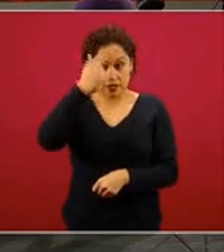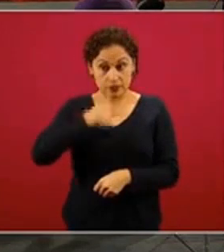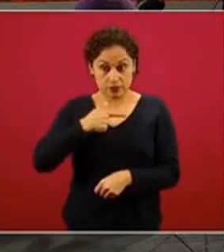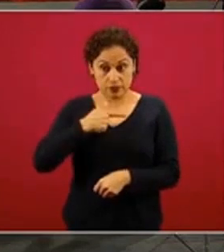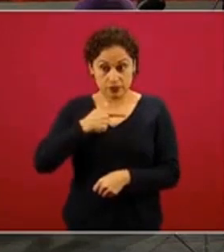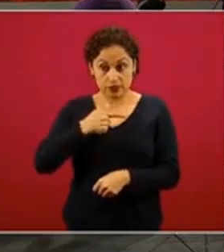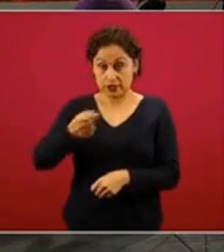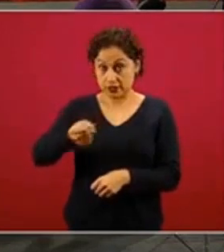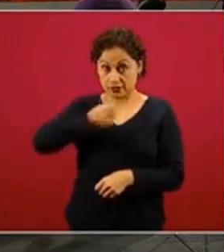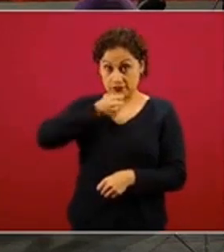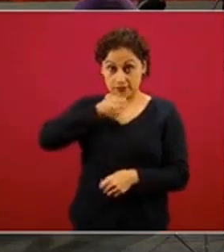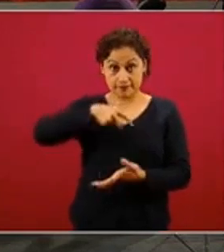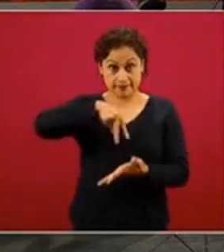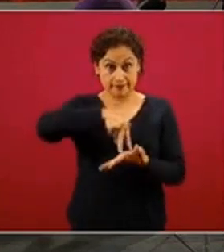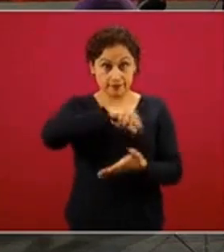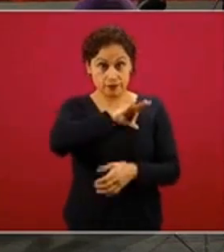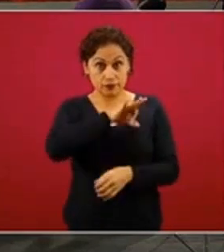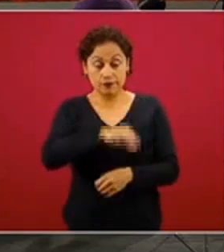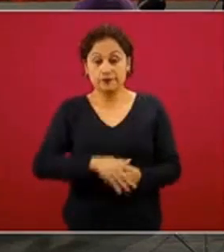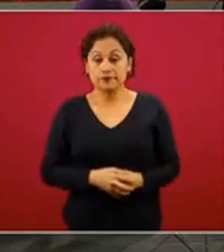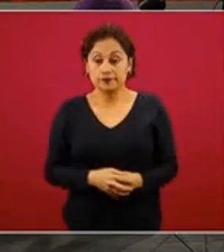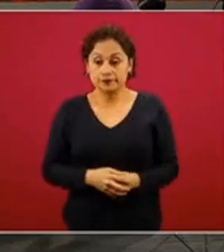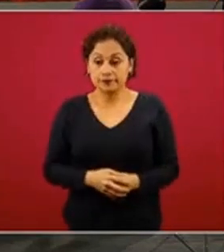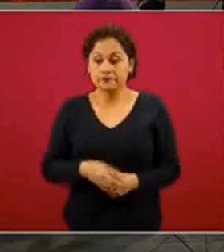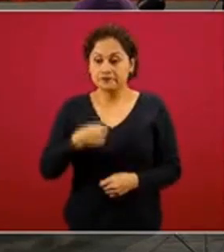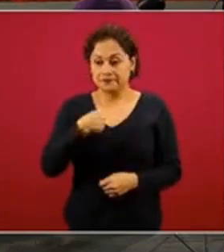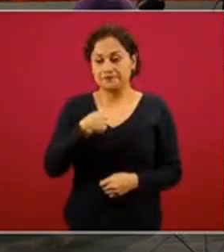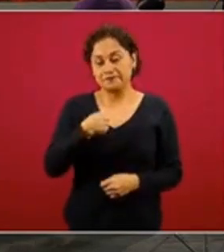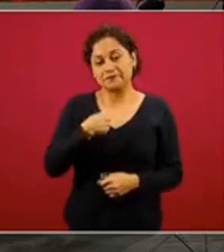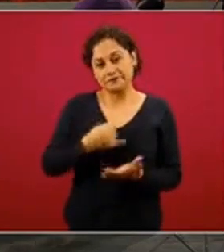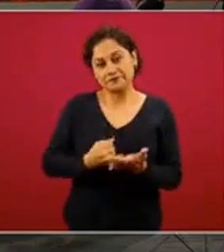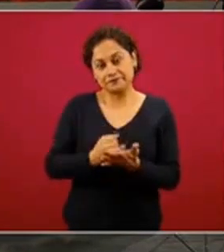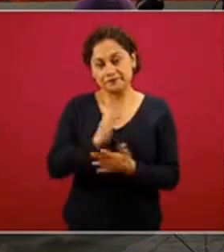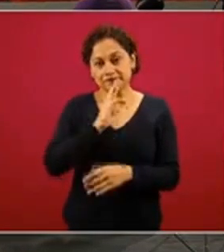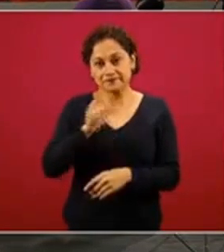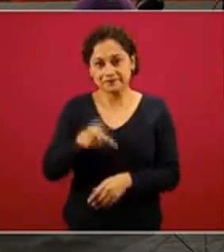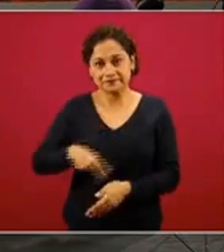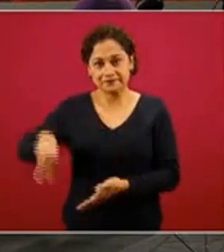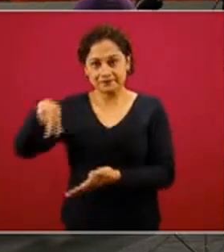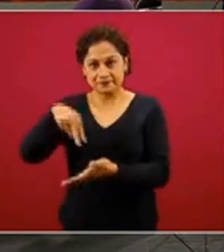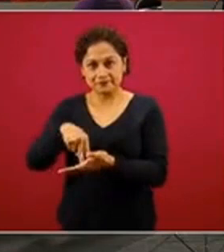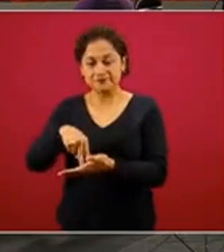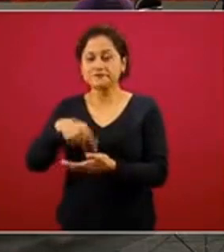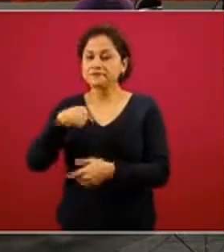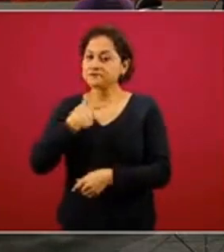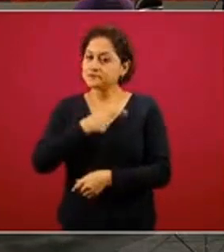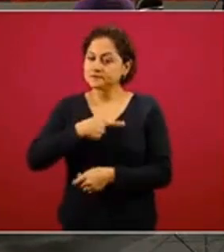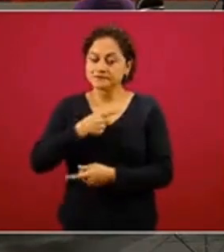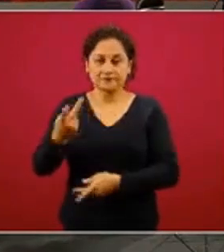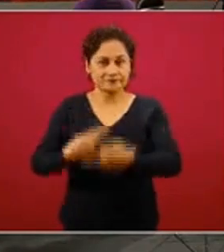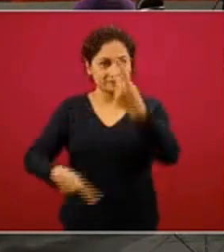el micrófono? Como prefieras. Prefiero ir acá, me da mucho gusto estar con ustedes.